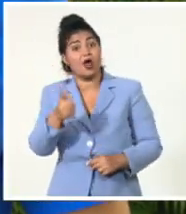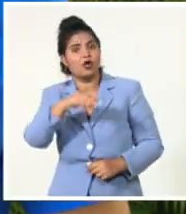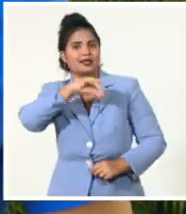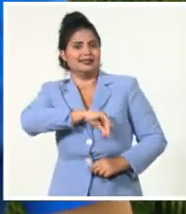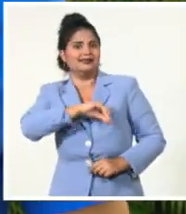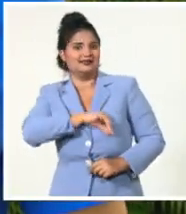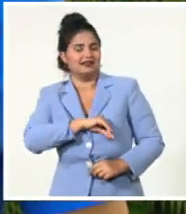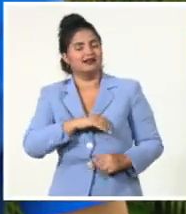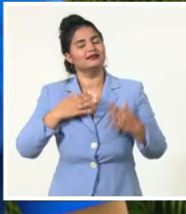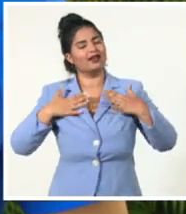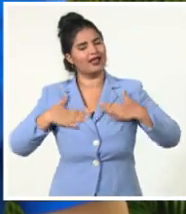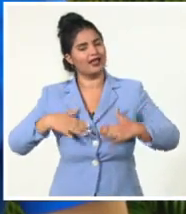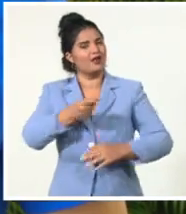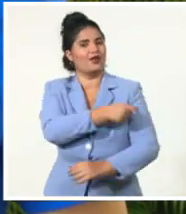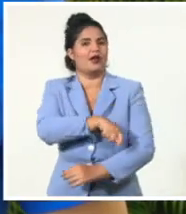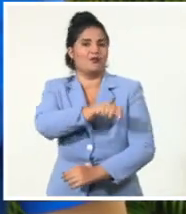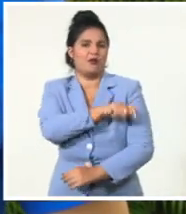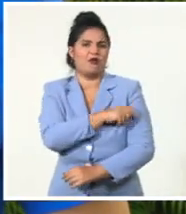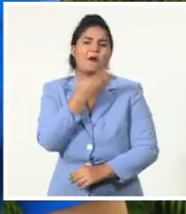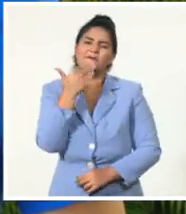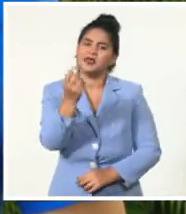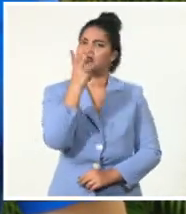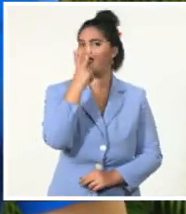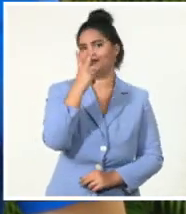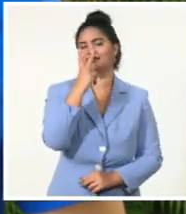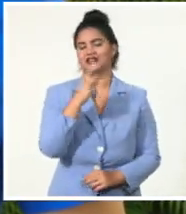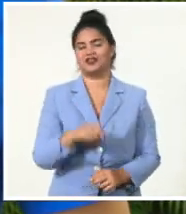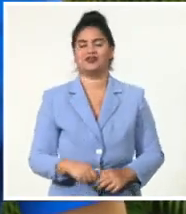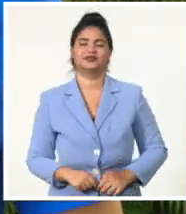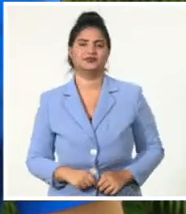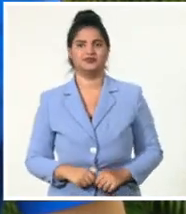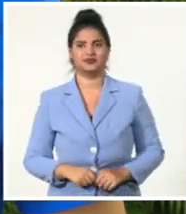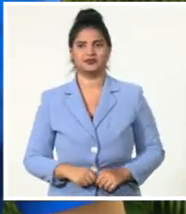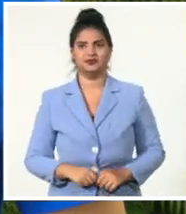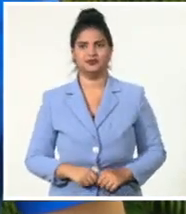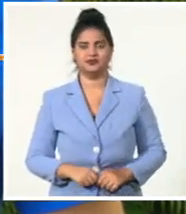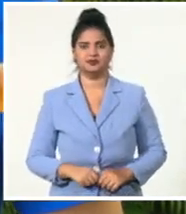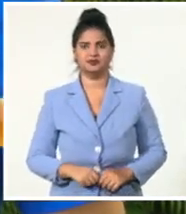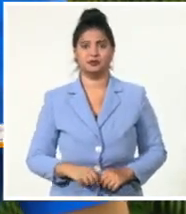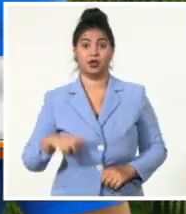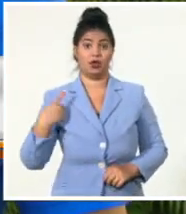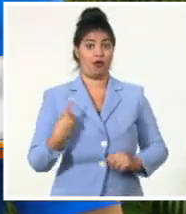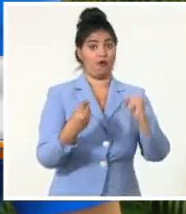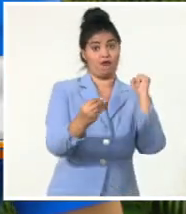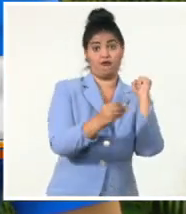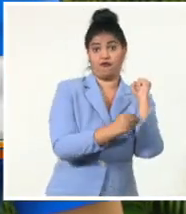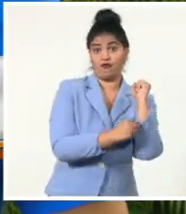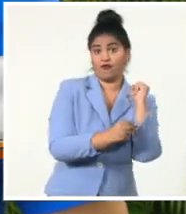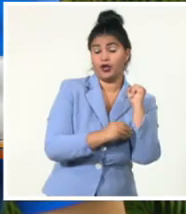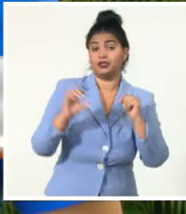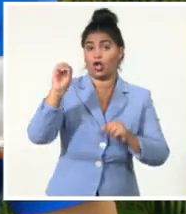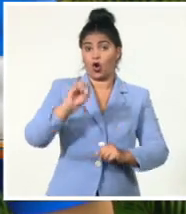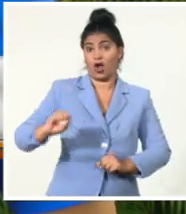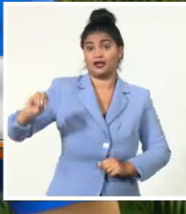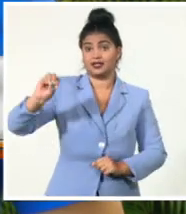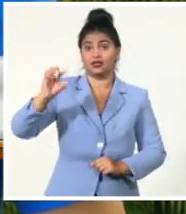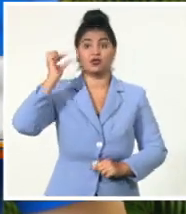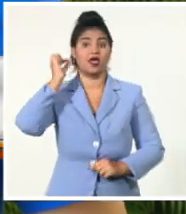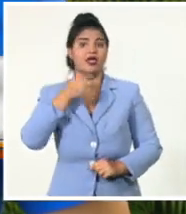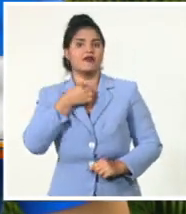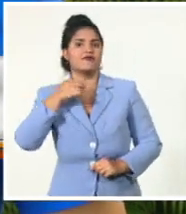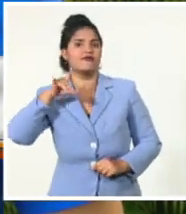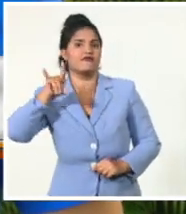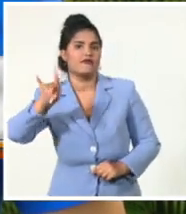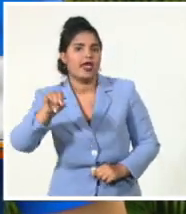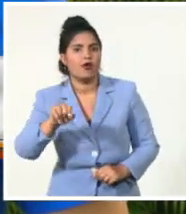Y de esto es la fortaleza de estos encuentros de las ciencias médicas, que se ha fortalecido la organización, pero también se ha fortalecido el Sistema Nacional de